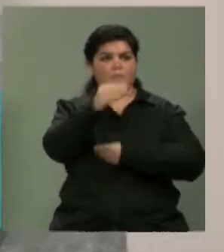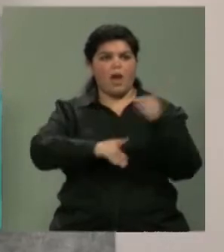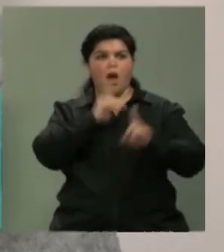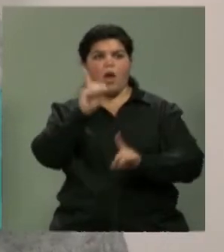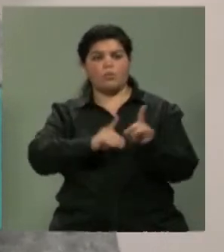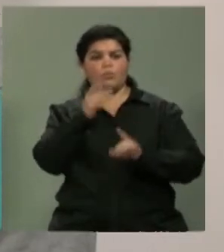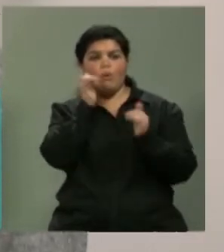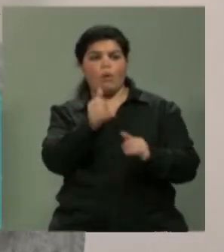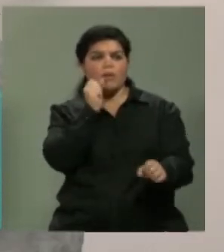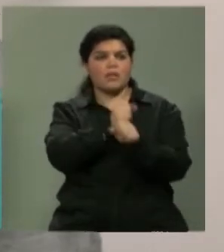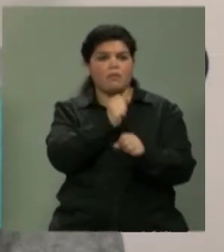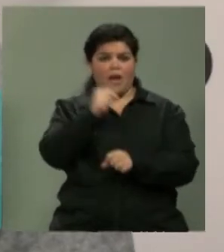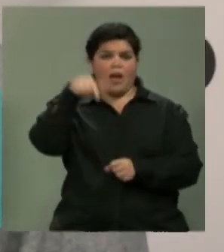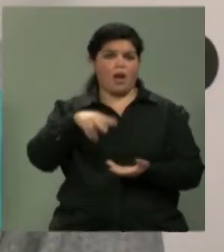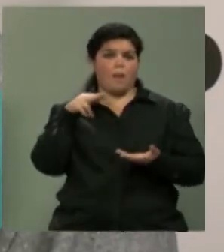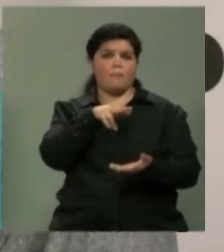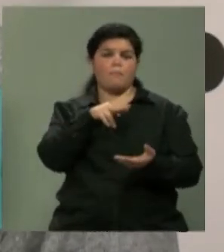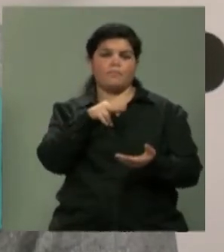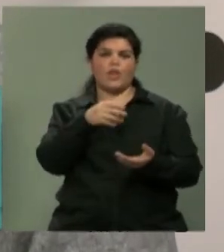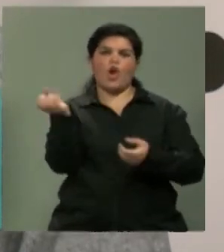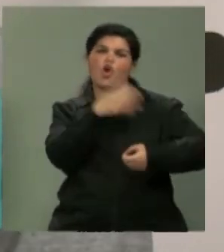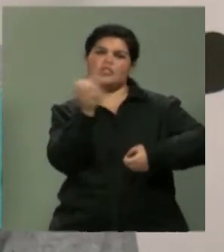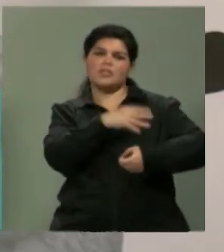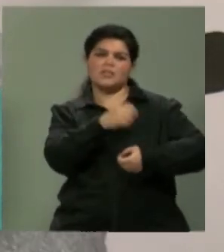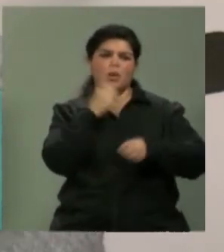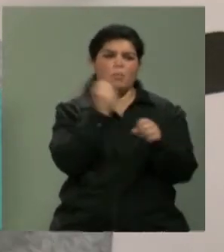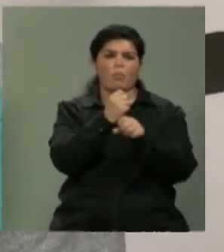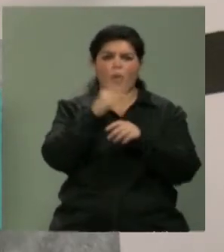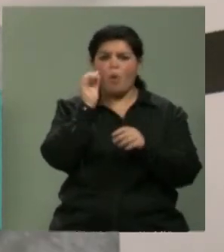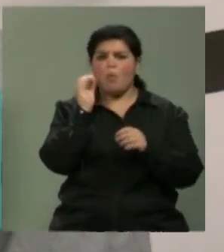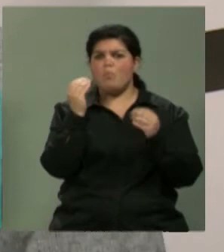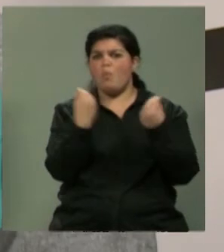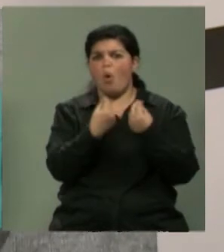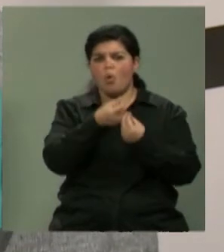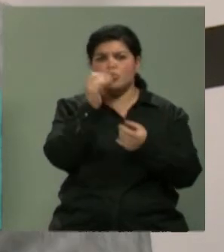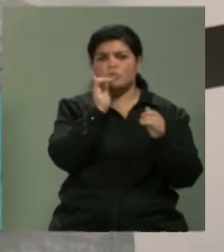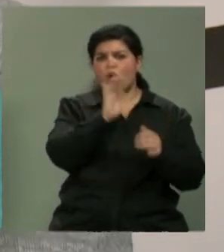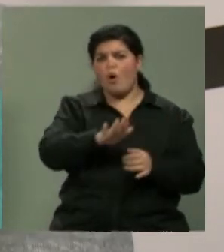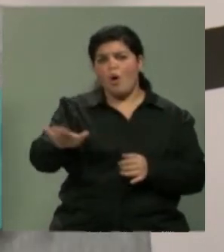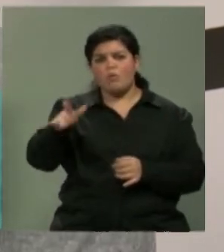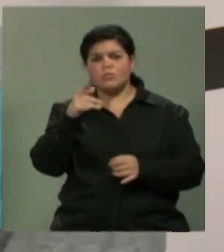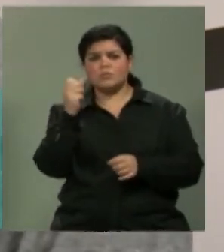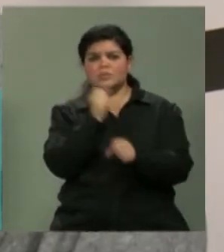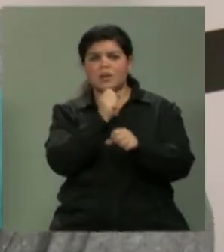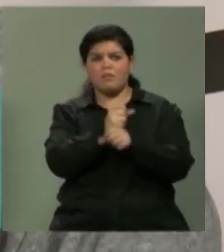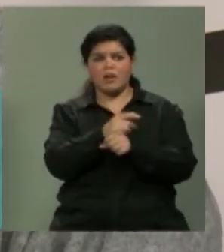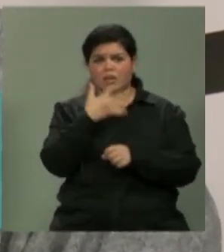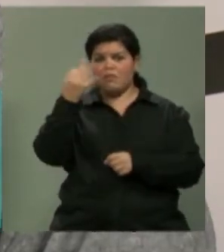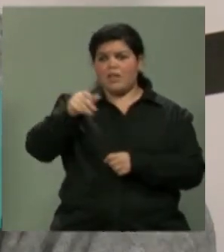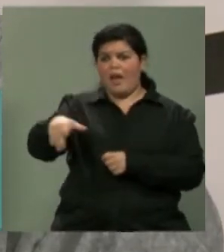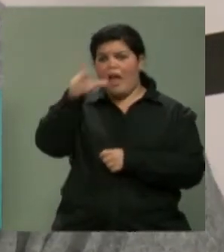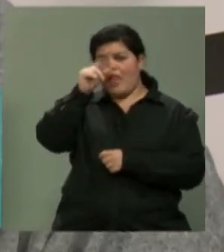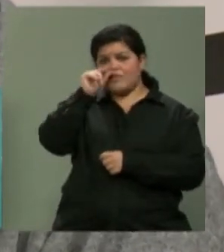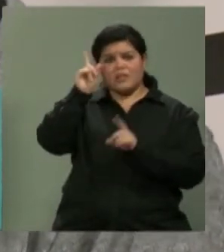cuando llegan las épocas de cosecha, acá en Mendoza hay un montón de pibes que laburan. Pero Estamos hablando de pibes que laburan también en horno de ladrillos, acá nomás en la acera,